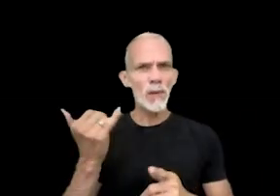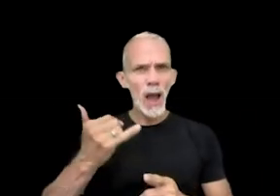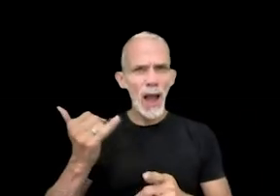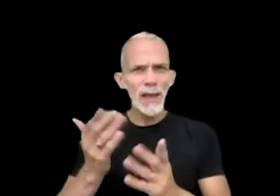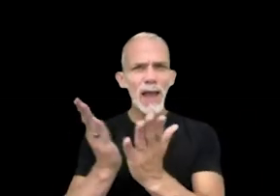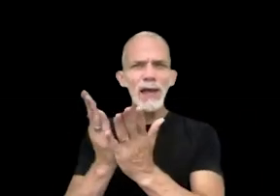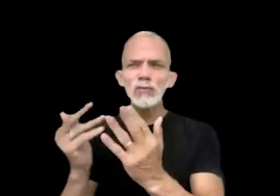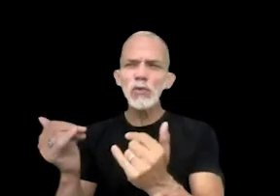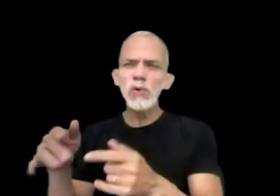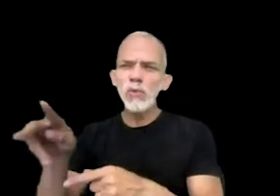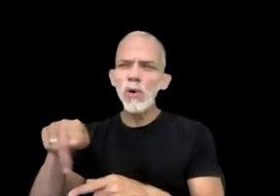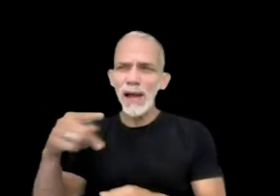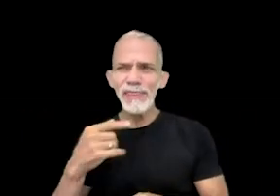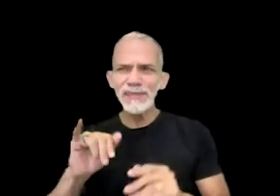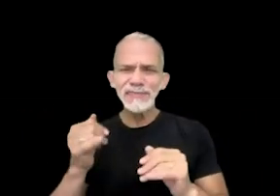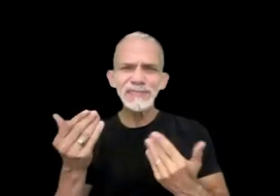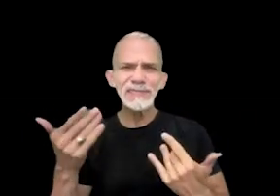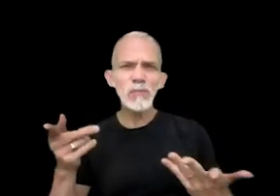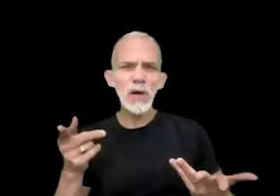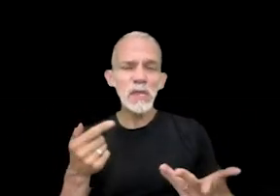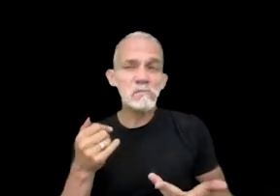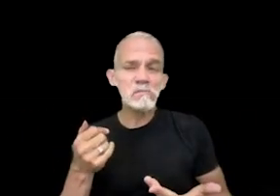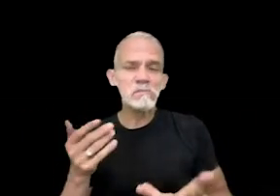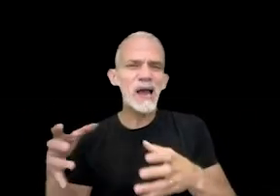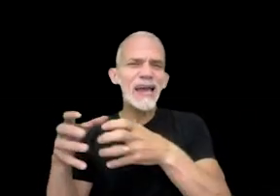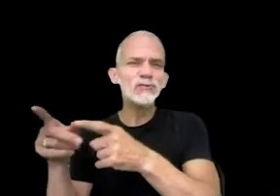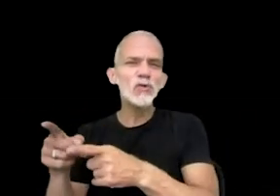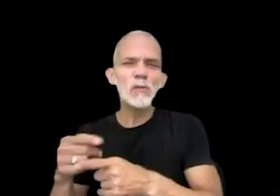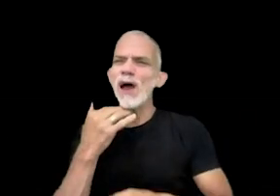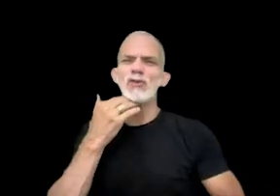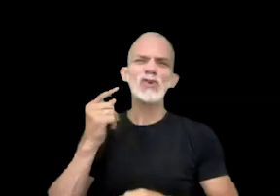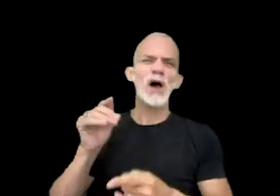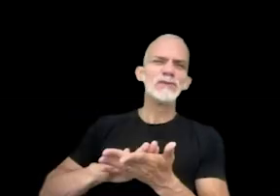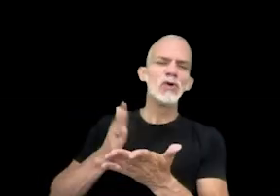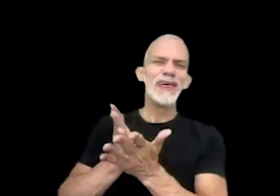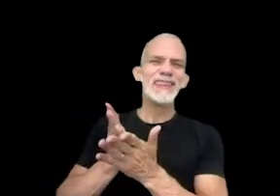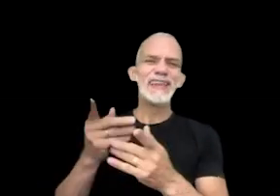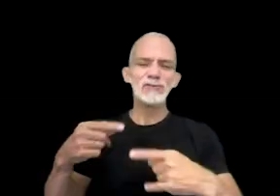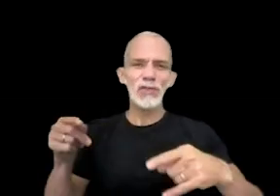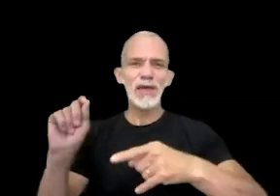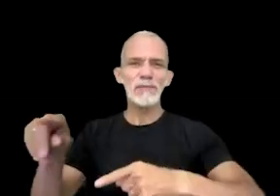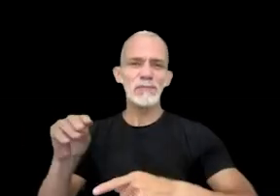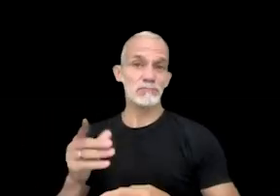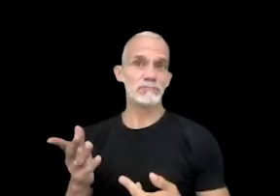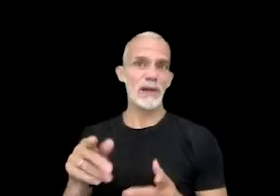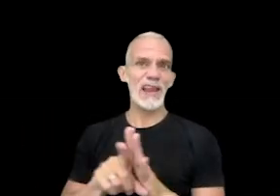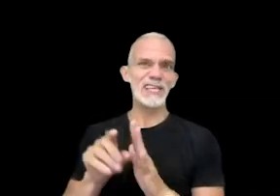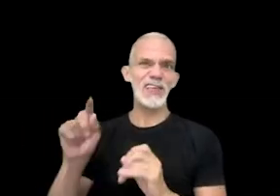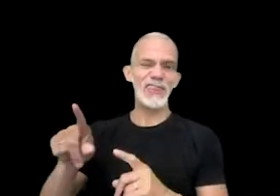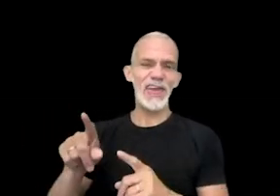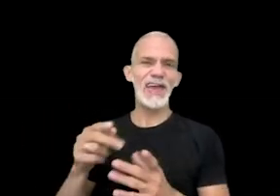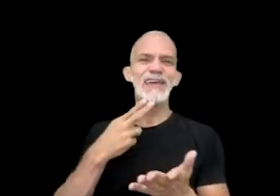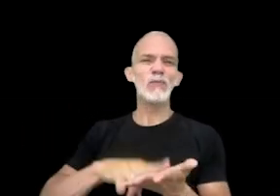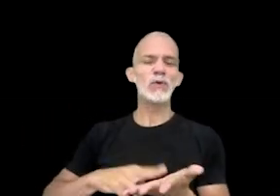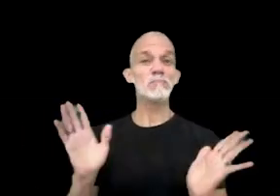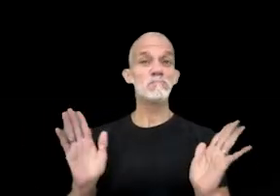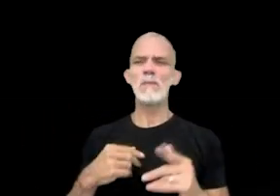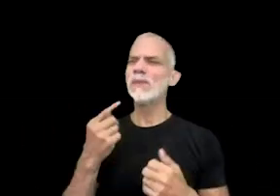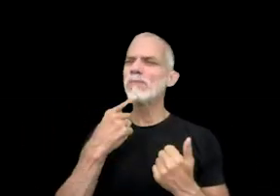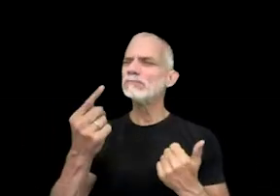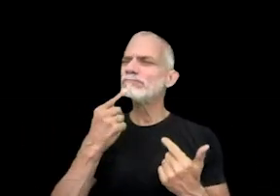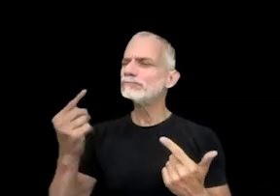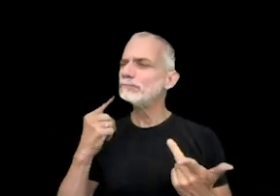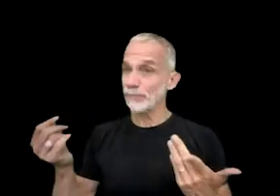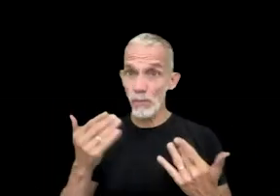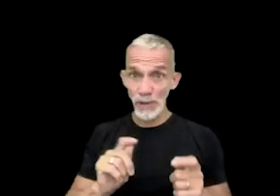estudios contables que dicen que los quebrantos se pueden ajustar. Bueno, no saben de derecho tributario. Entonces, ¿qué hacen? Van y le preguntan a todos esos estudios contables y dicen,